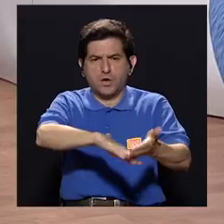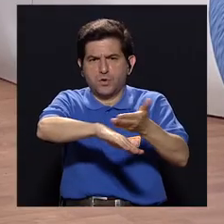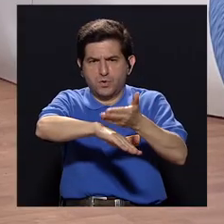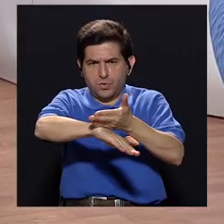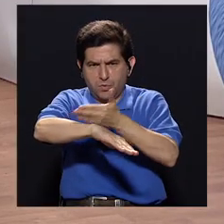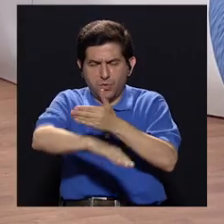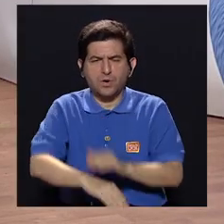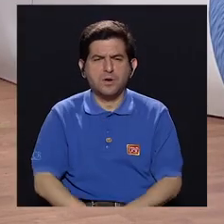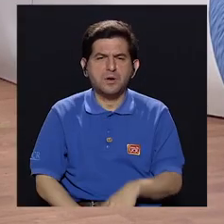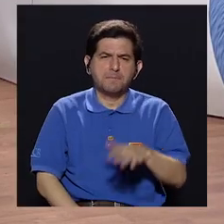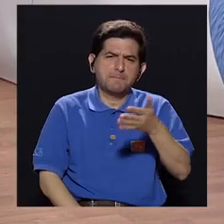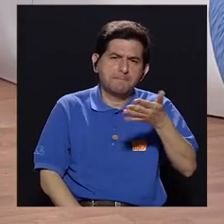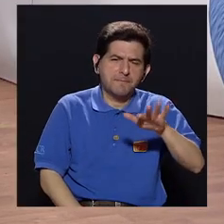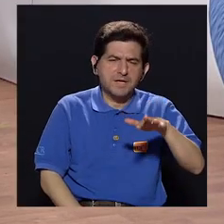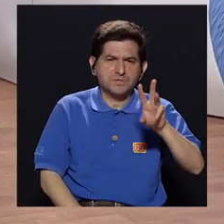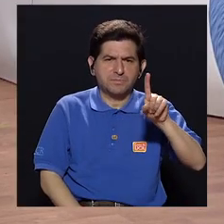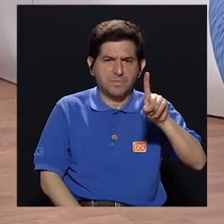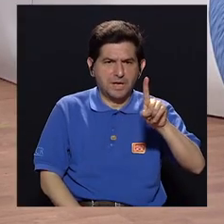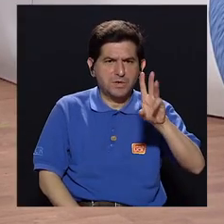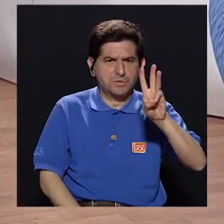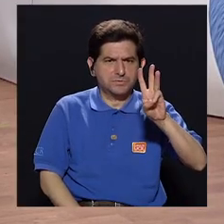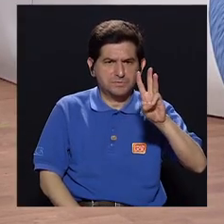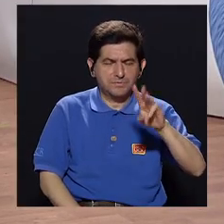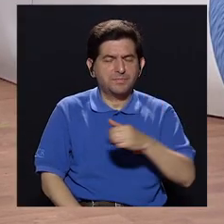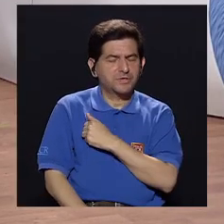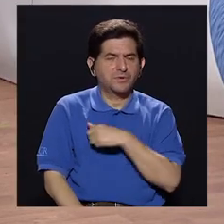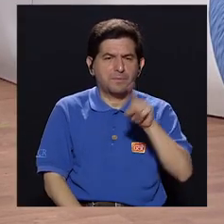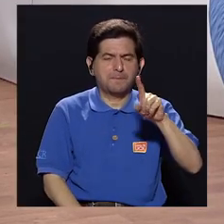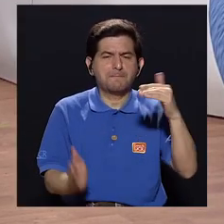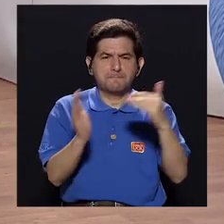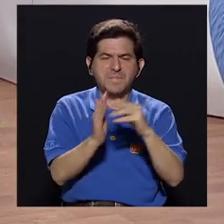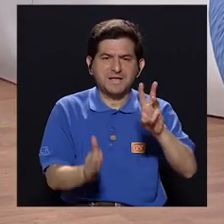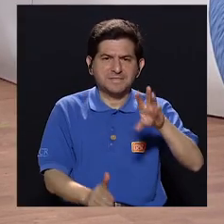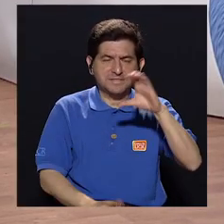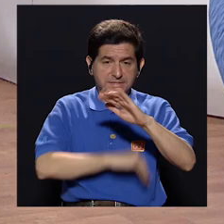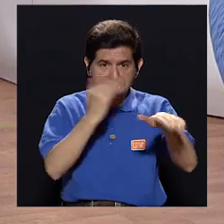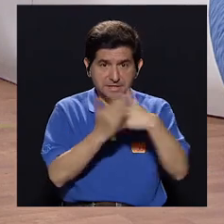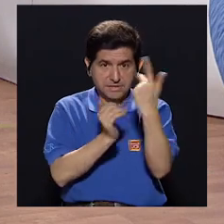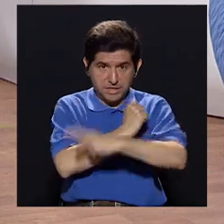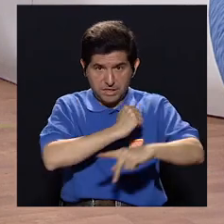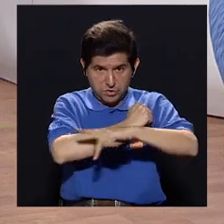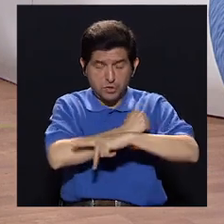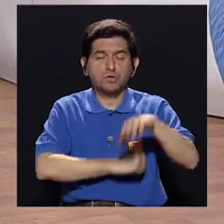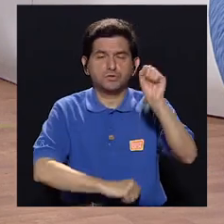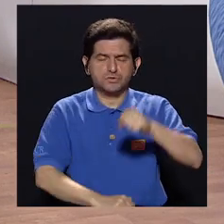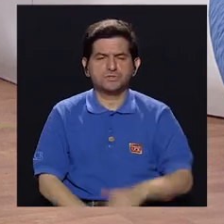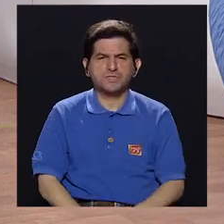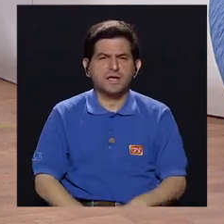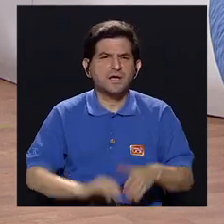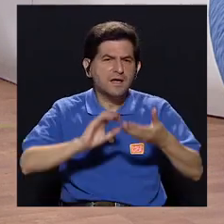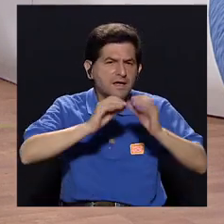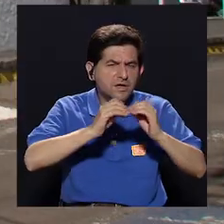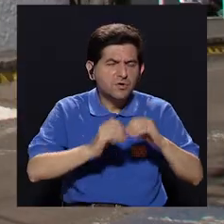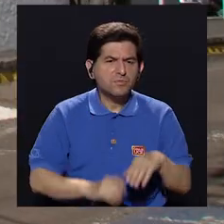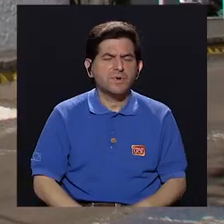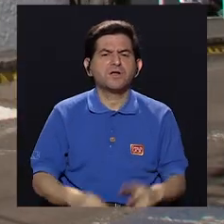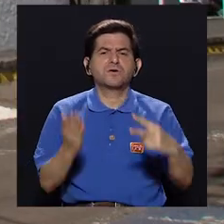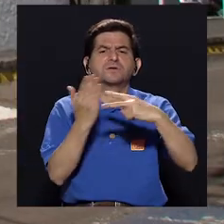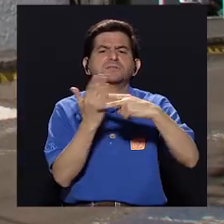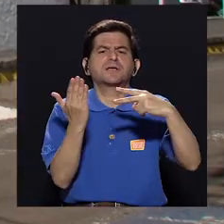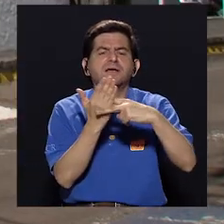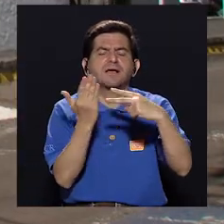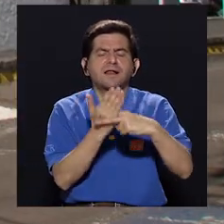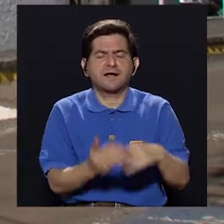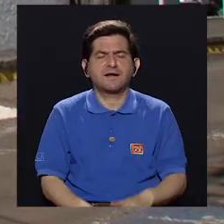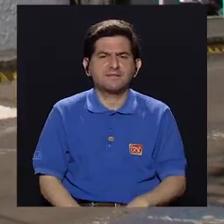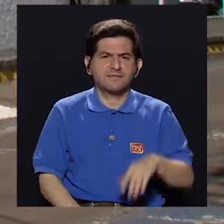sea Aproximadamente en todo el país Sí en todo el país y y perdone que insist en números en el jardín Lancaster Cuántas de estas